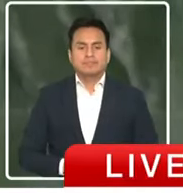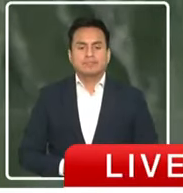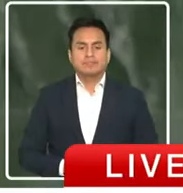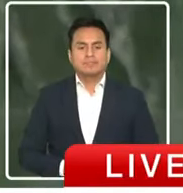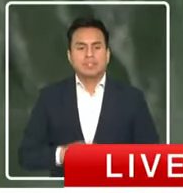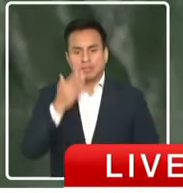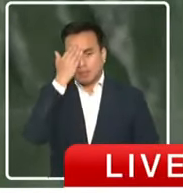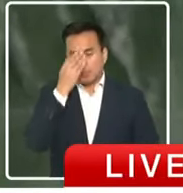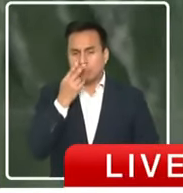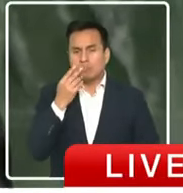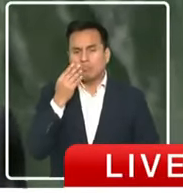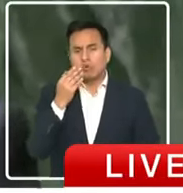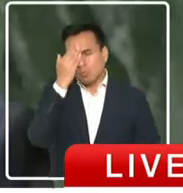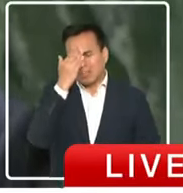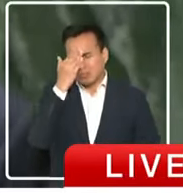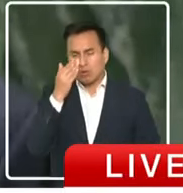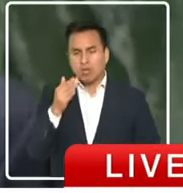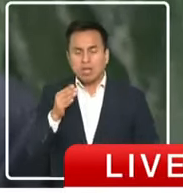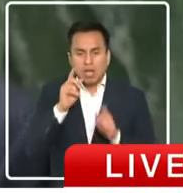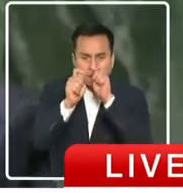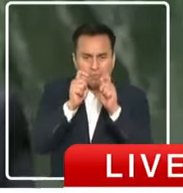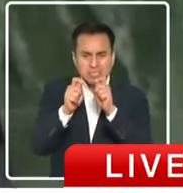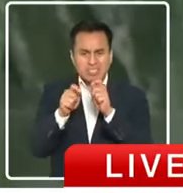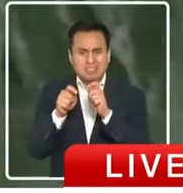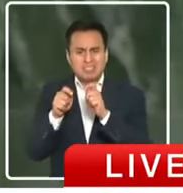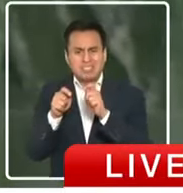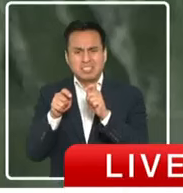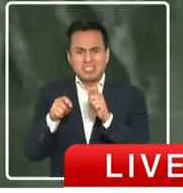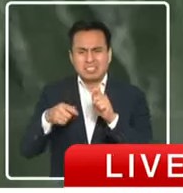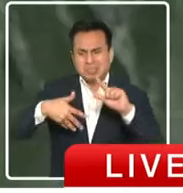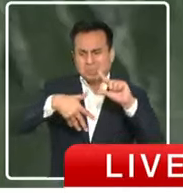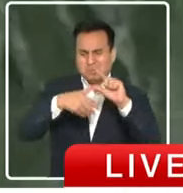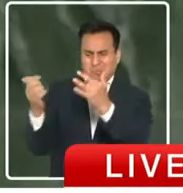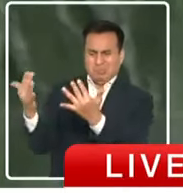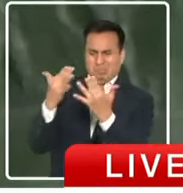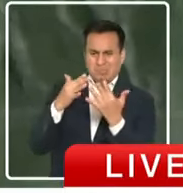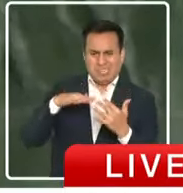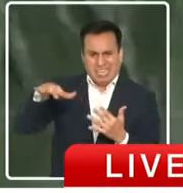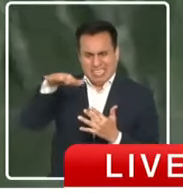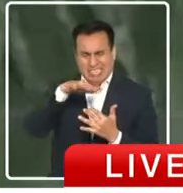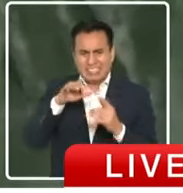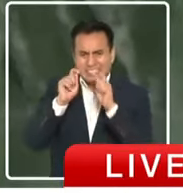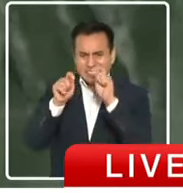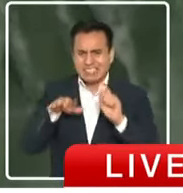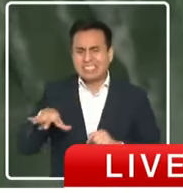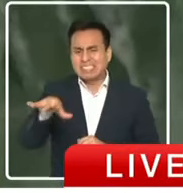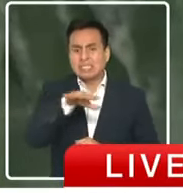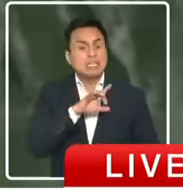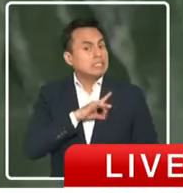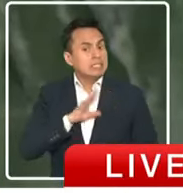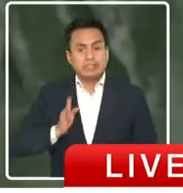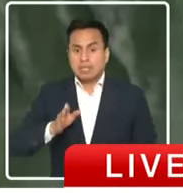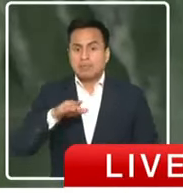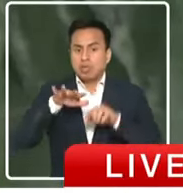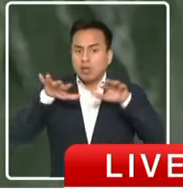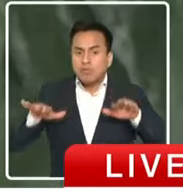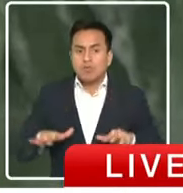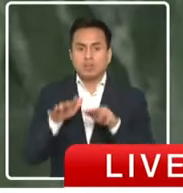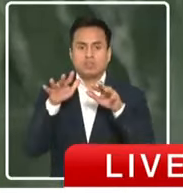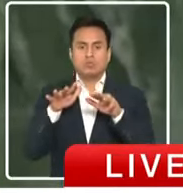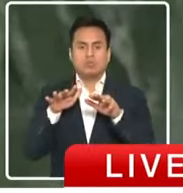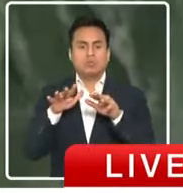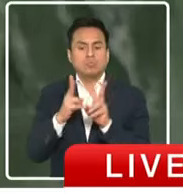Vemos con preocupación cómo estas amenazas se ciernen sobre nuestra región. Chile seguirá haciendo esfuerzos por